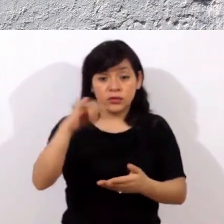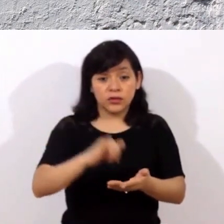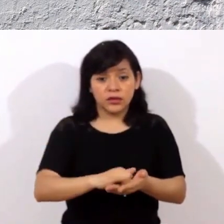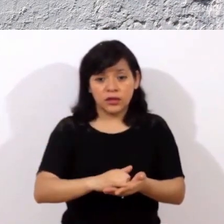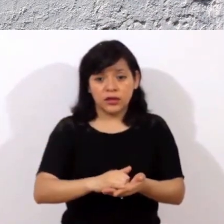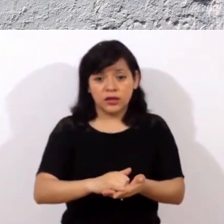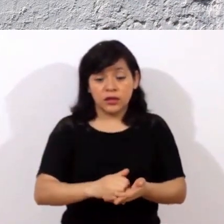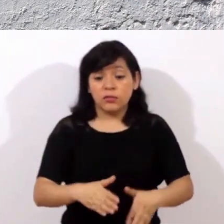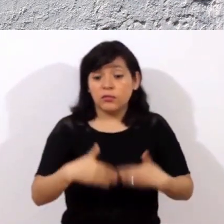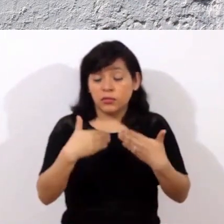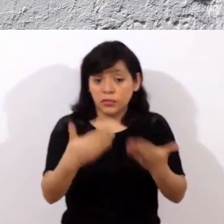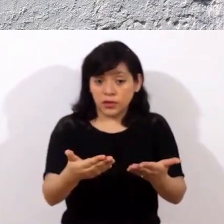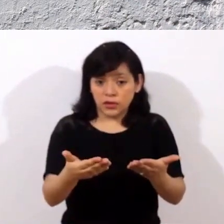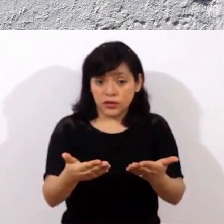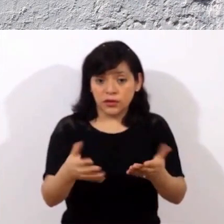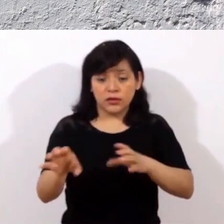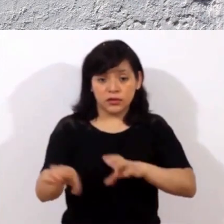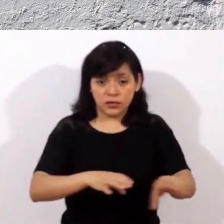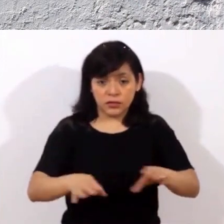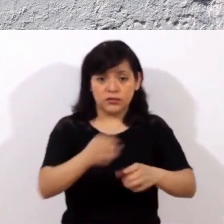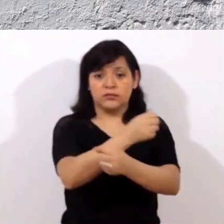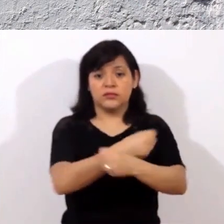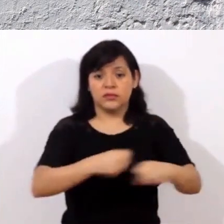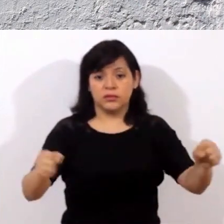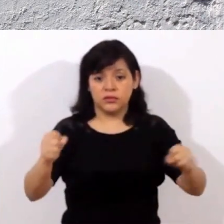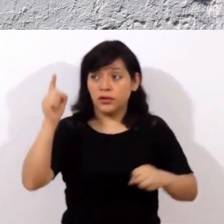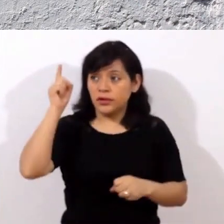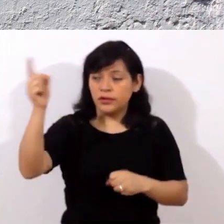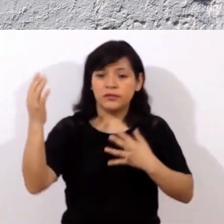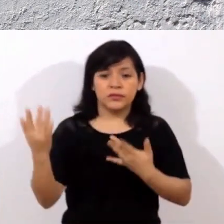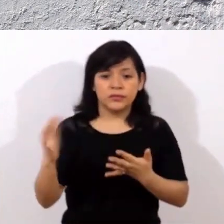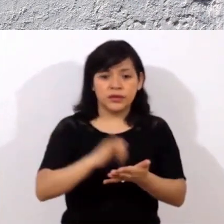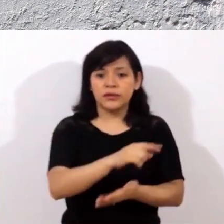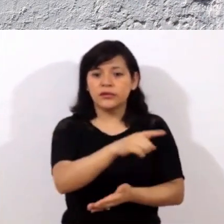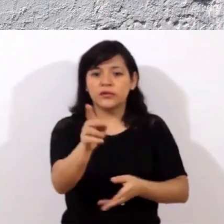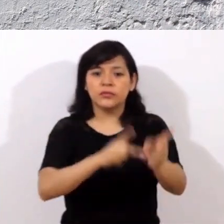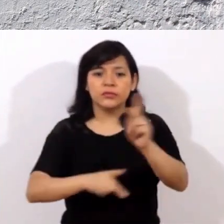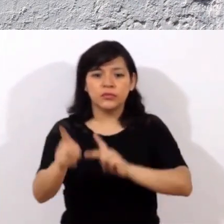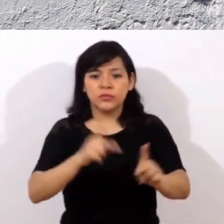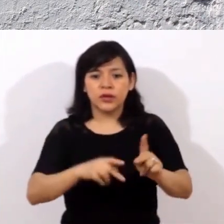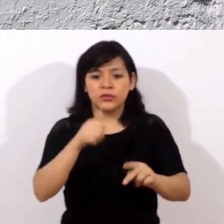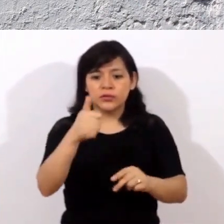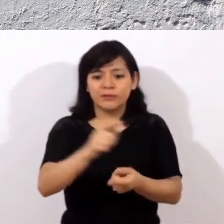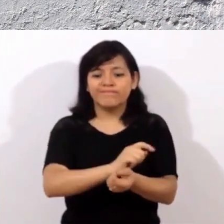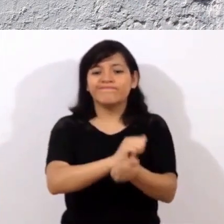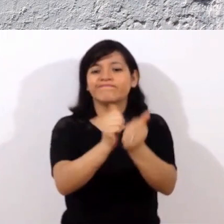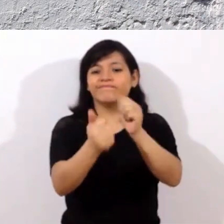no hay vuelta atrás, sino porque todavía Él espera que el pueblo se arrepienta, que los hijos